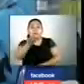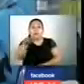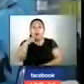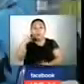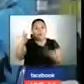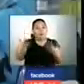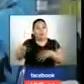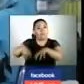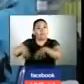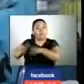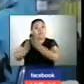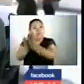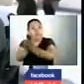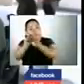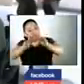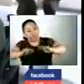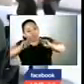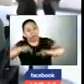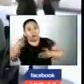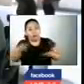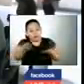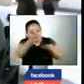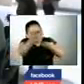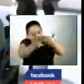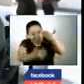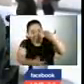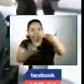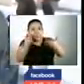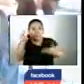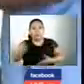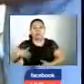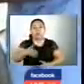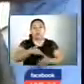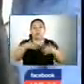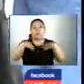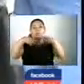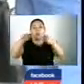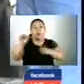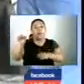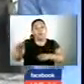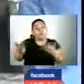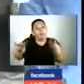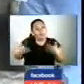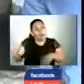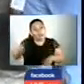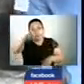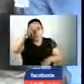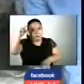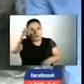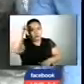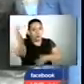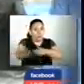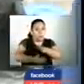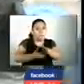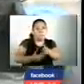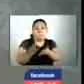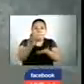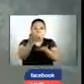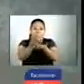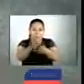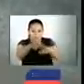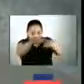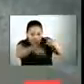departamento de la unión de acuerdo a las estadísticas de las autoridades de salud en ese sentido han iniciado una campaña de abatización